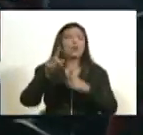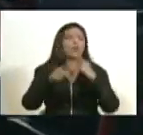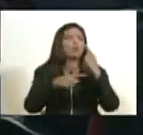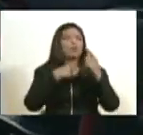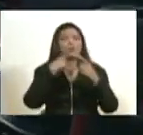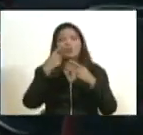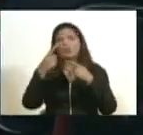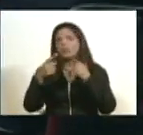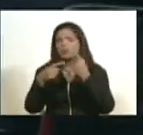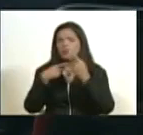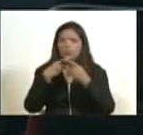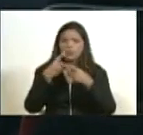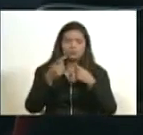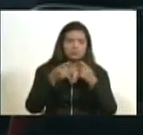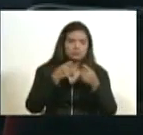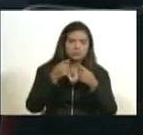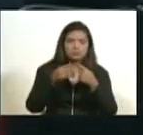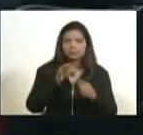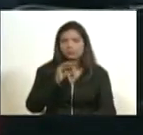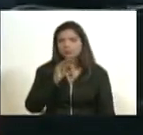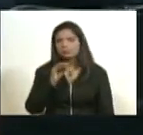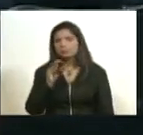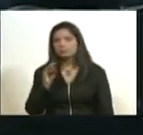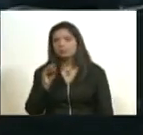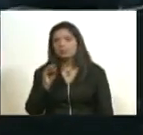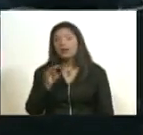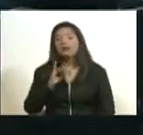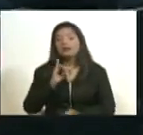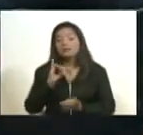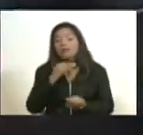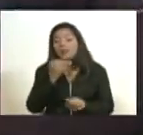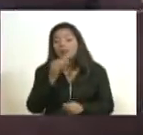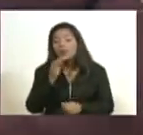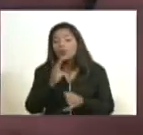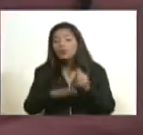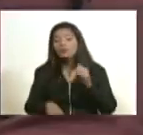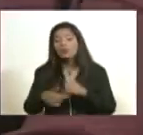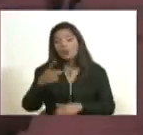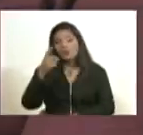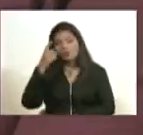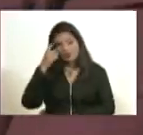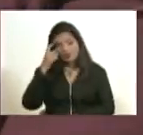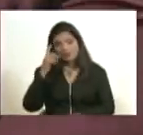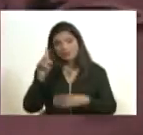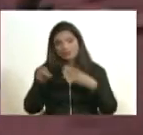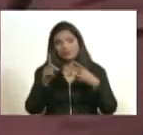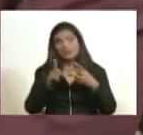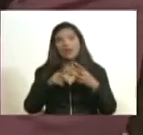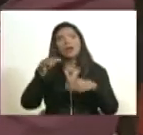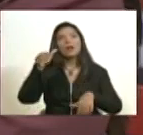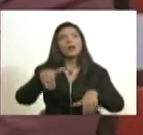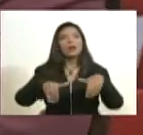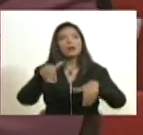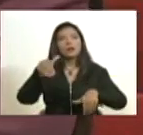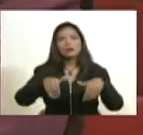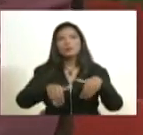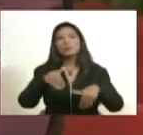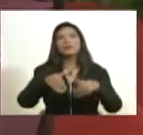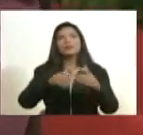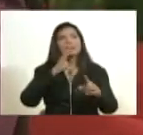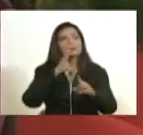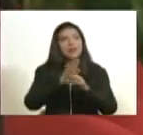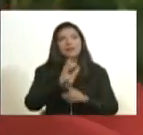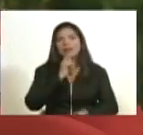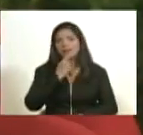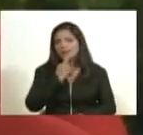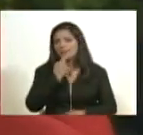discursos, discursos. Y al final del último día vienen las elecciones directas y secretas, como